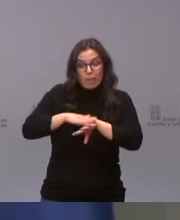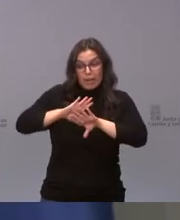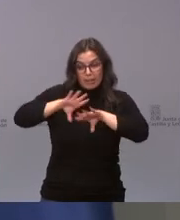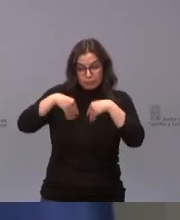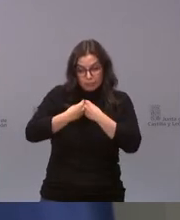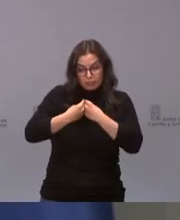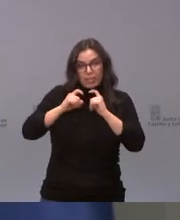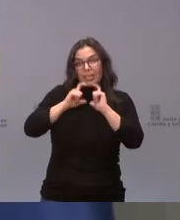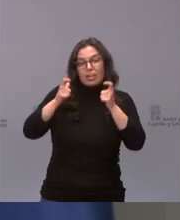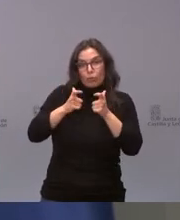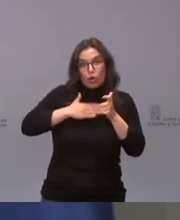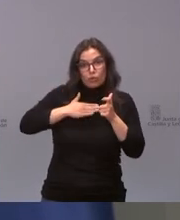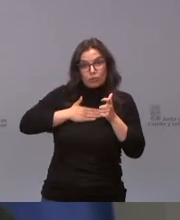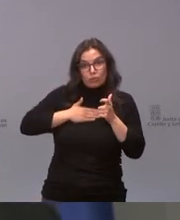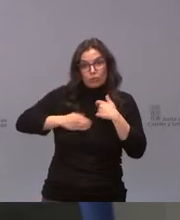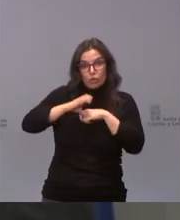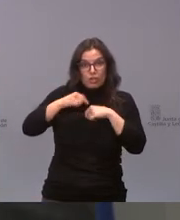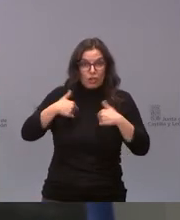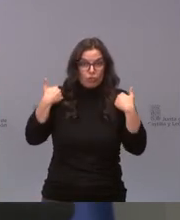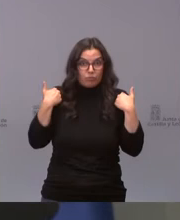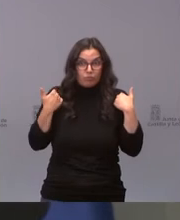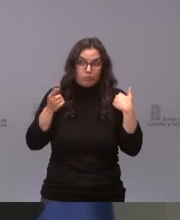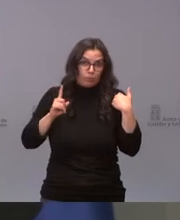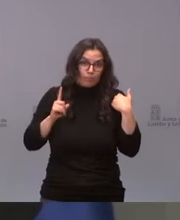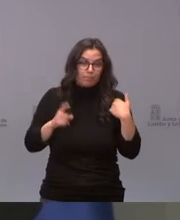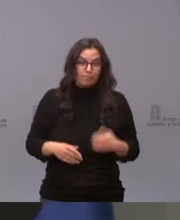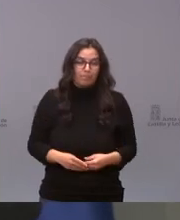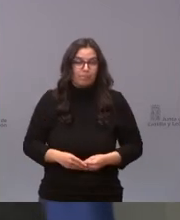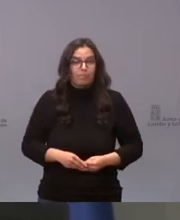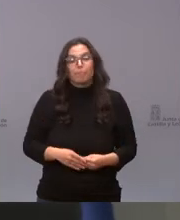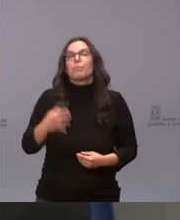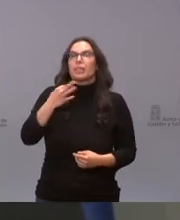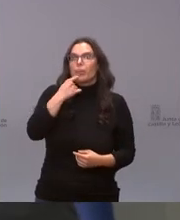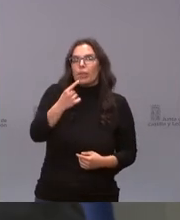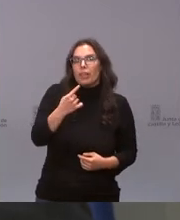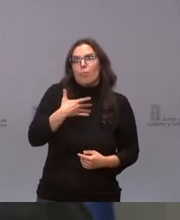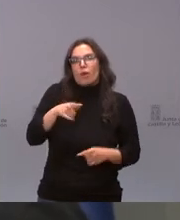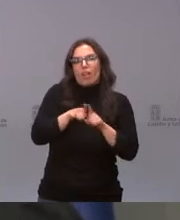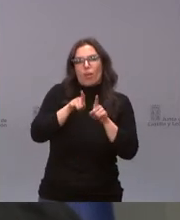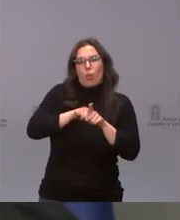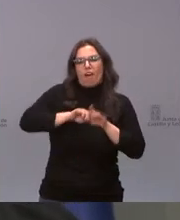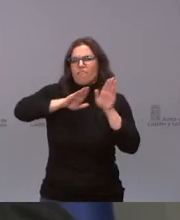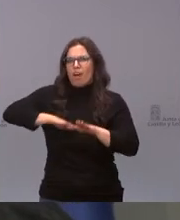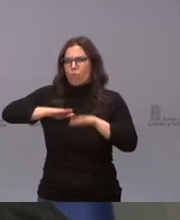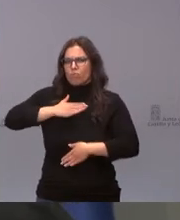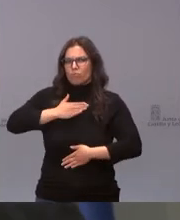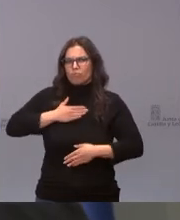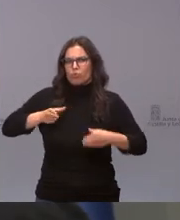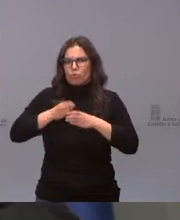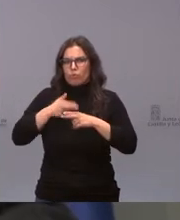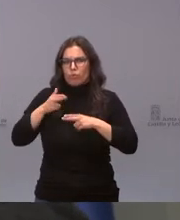con el consejero del ramo. He de decir que se puede ser sectario, pero que cuando uno